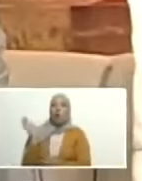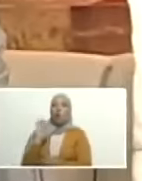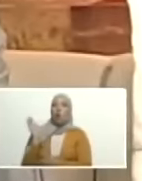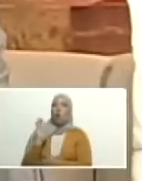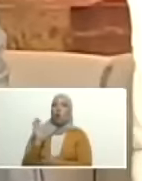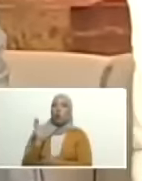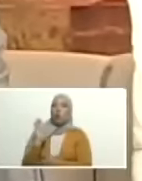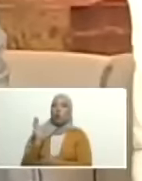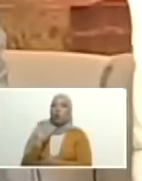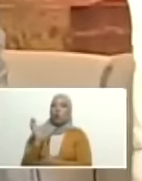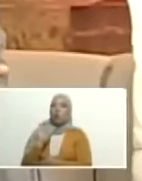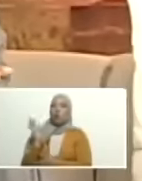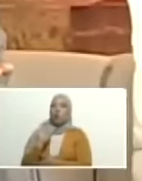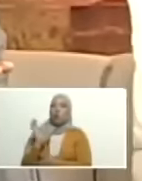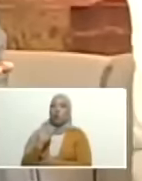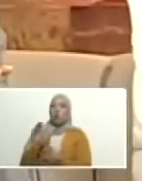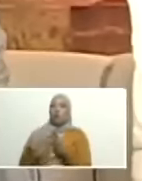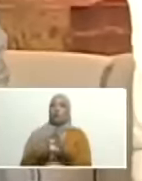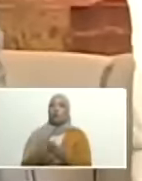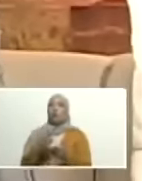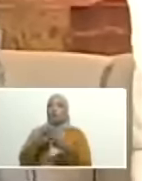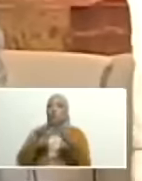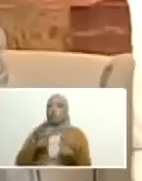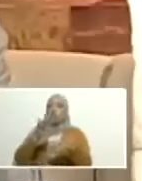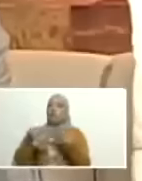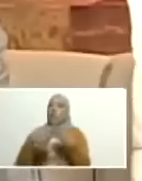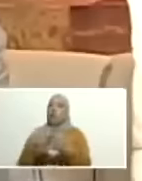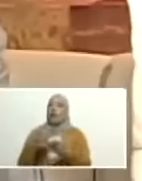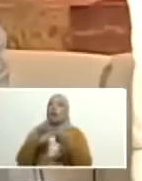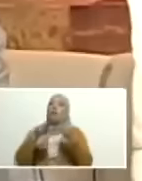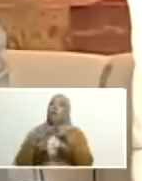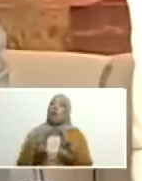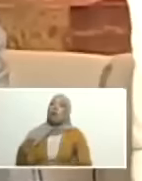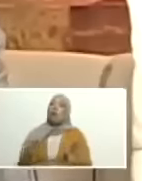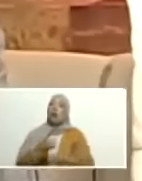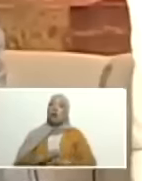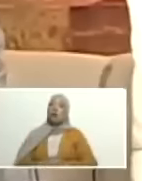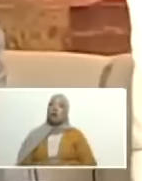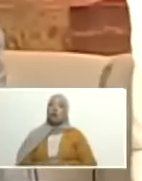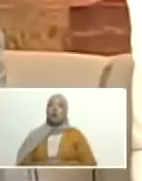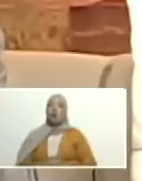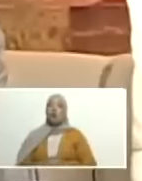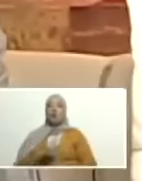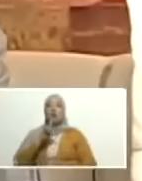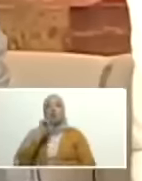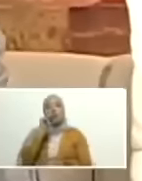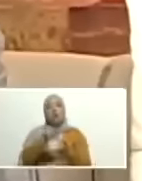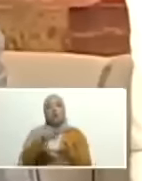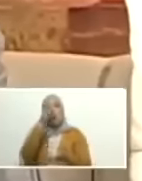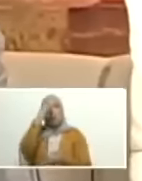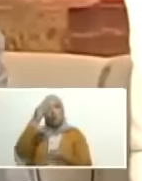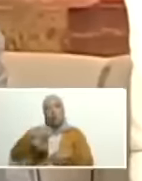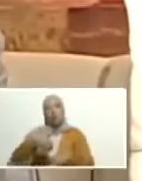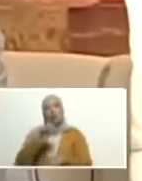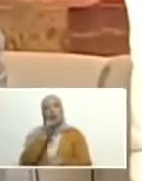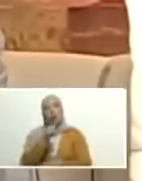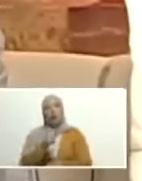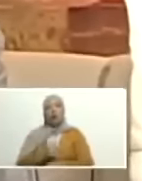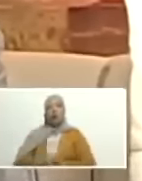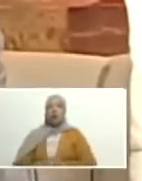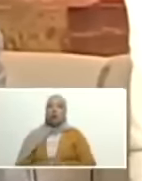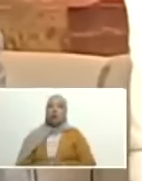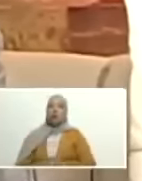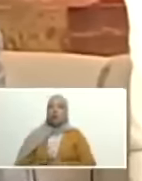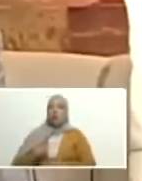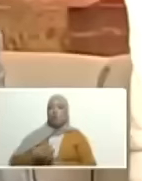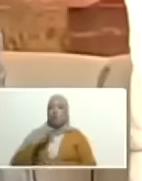académicos del país. Una conferencia nacional por la paz, para que veamos el acuerdo de Barbados, para